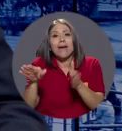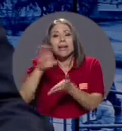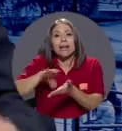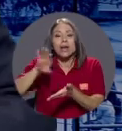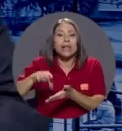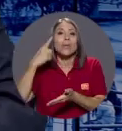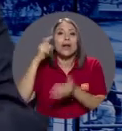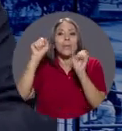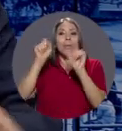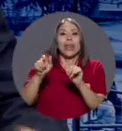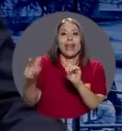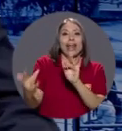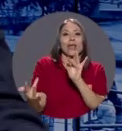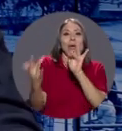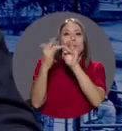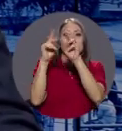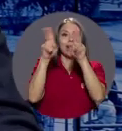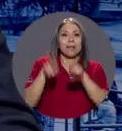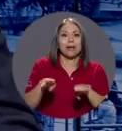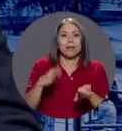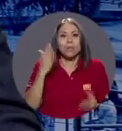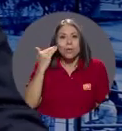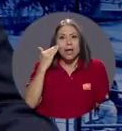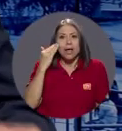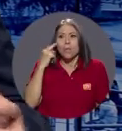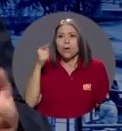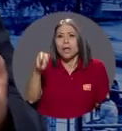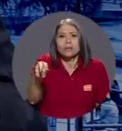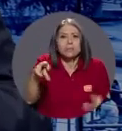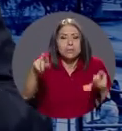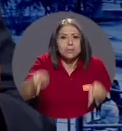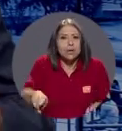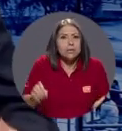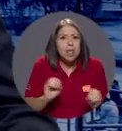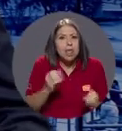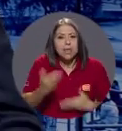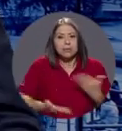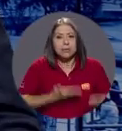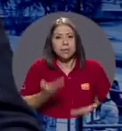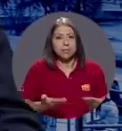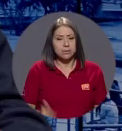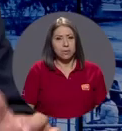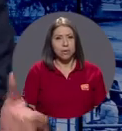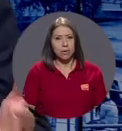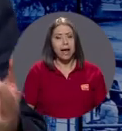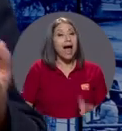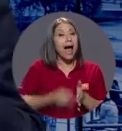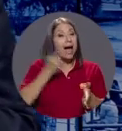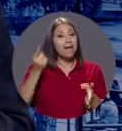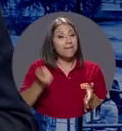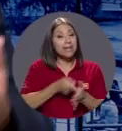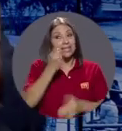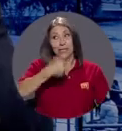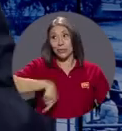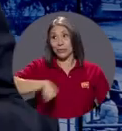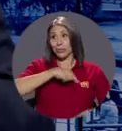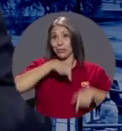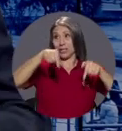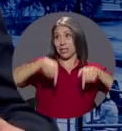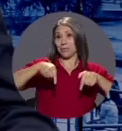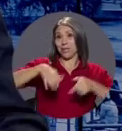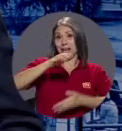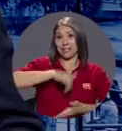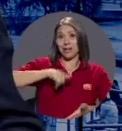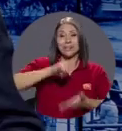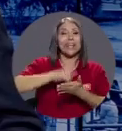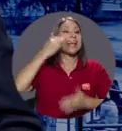pueblo para poder llegar, conectarme a la red. ¿Por qué? Porque no tengo ese servicio. A veces creemos, los que estamos